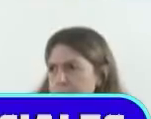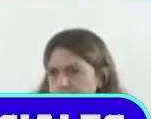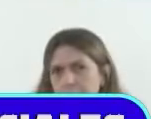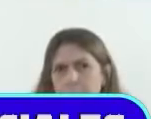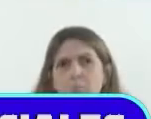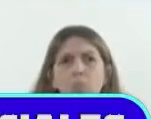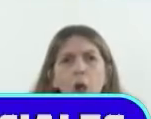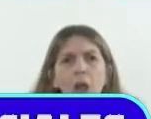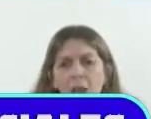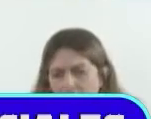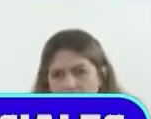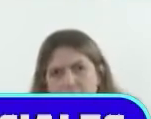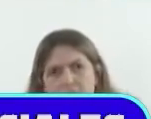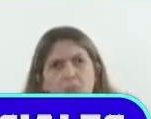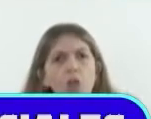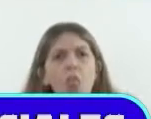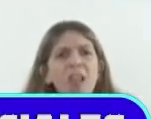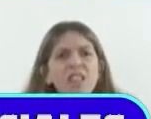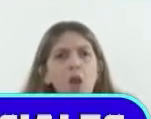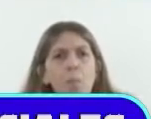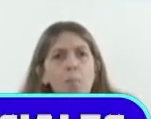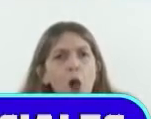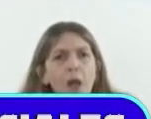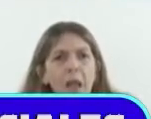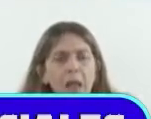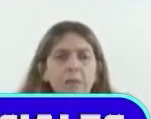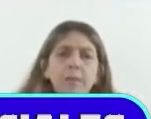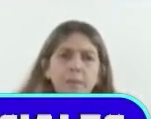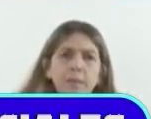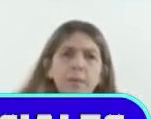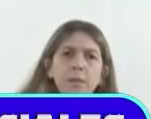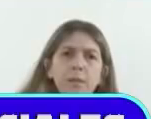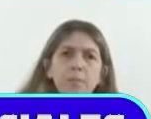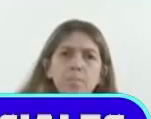de las medidas que tomamos. La que más